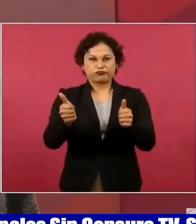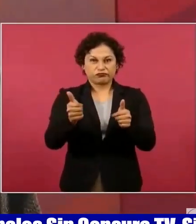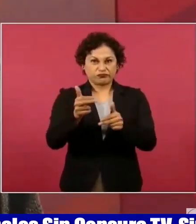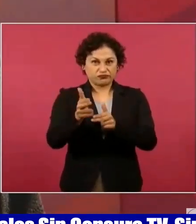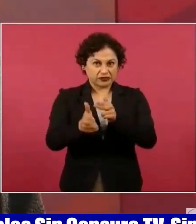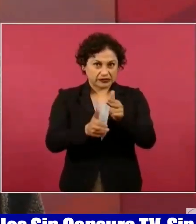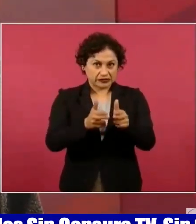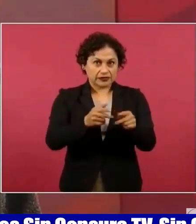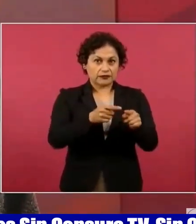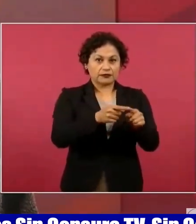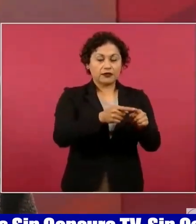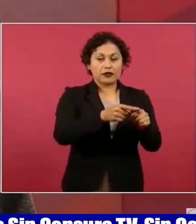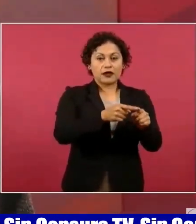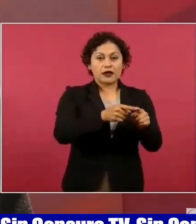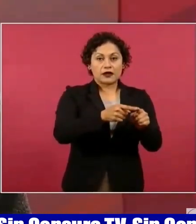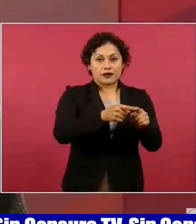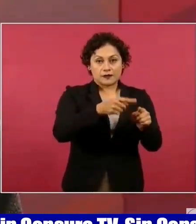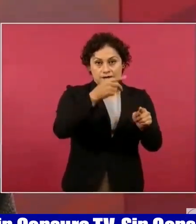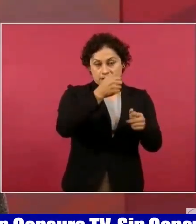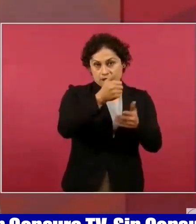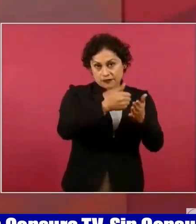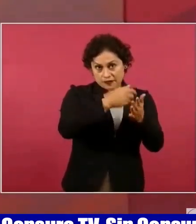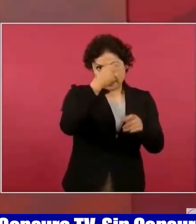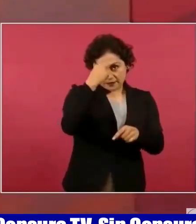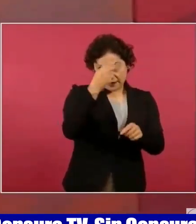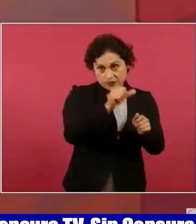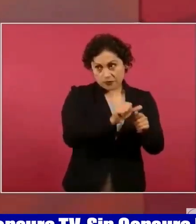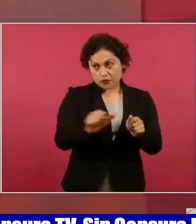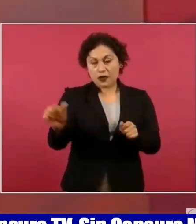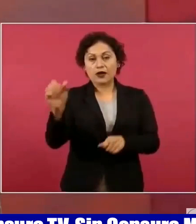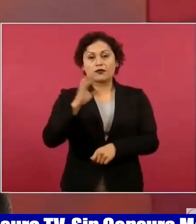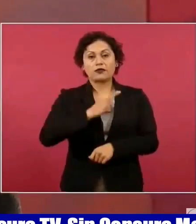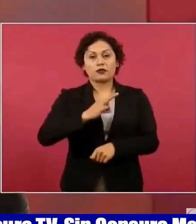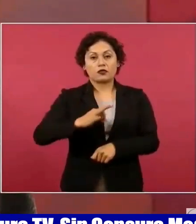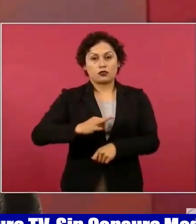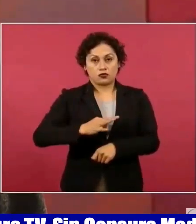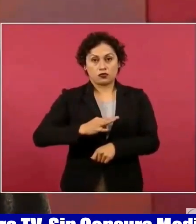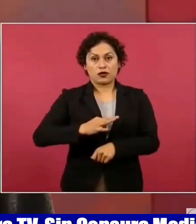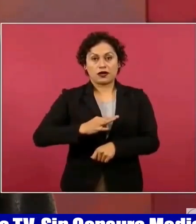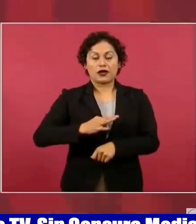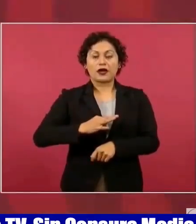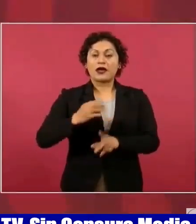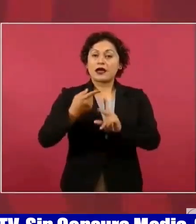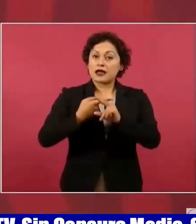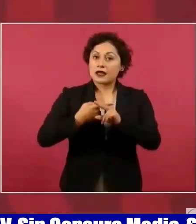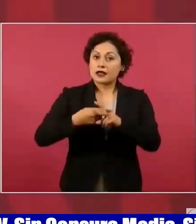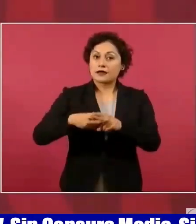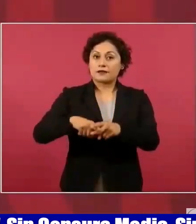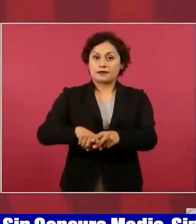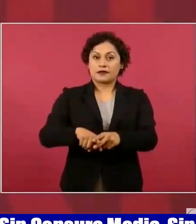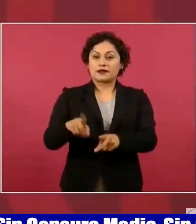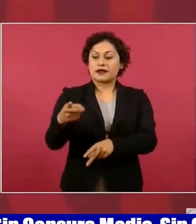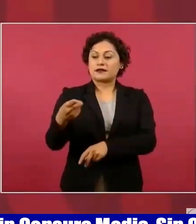Infraestructura, Comunicaciones y Transportes, va a dar un informe pormenorizado de esta situación,